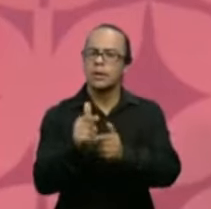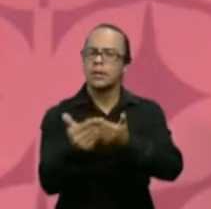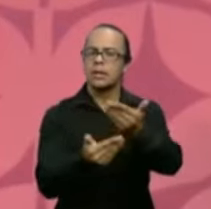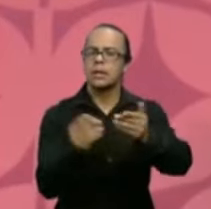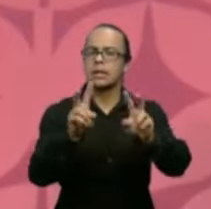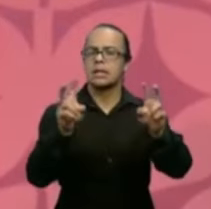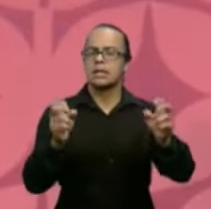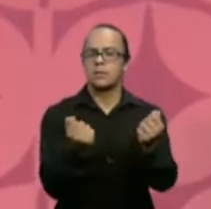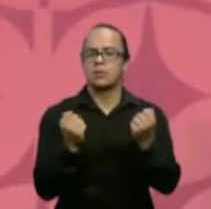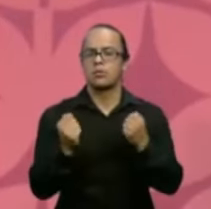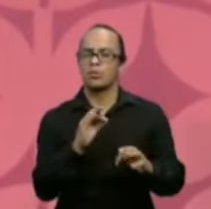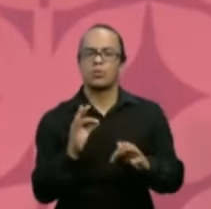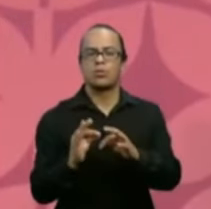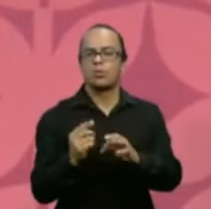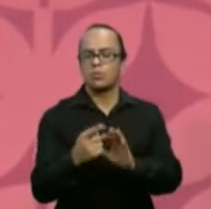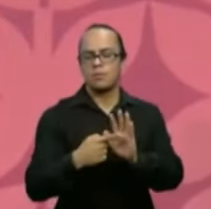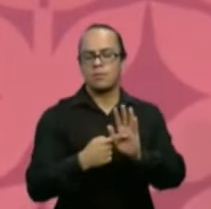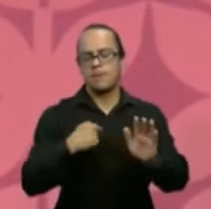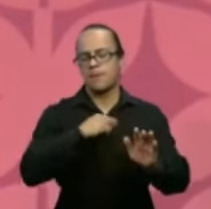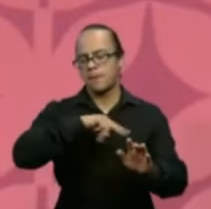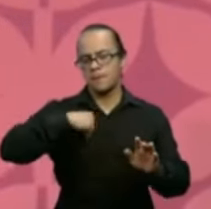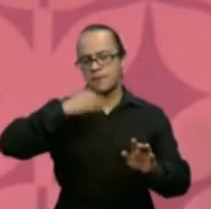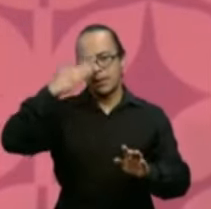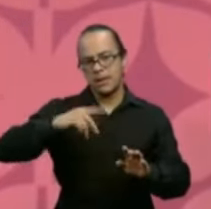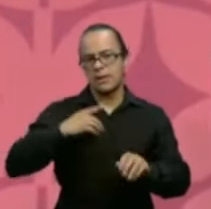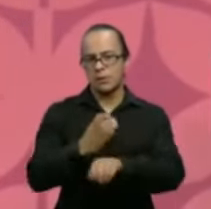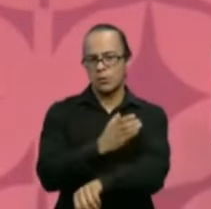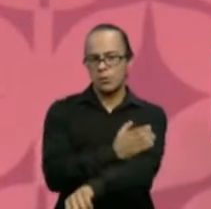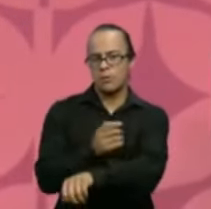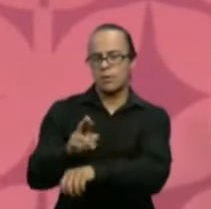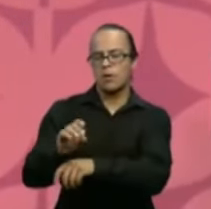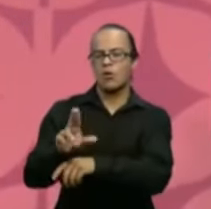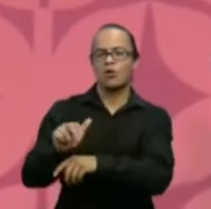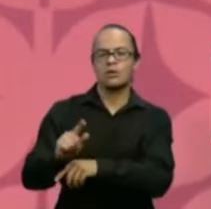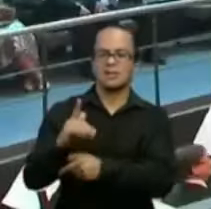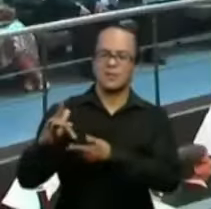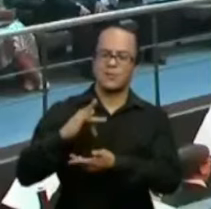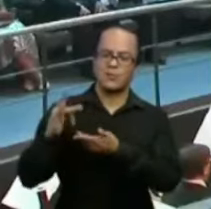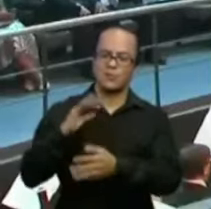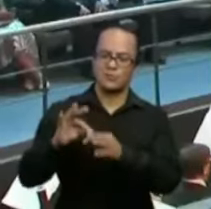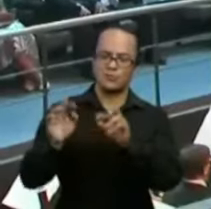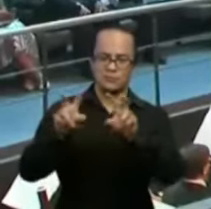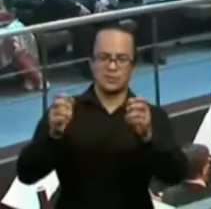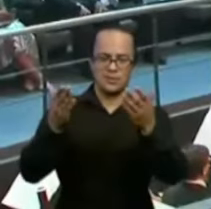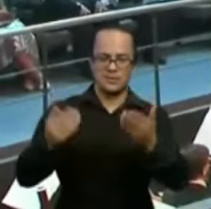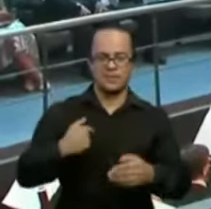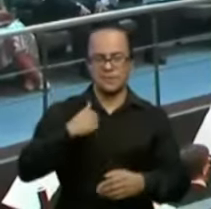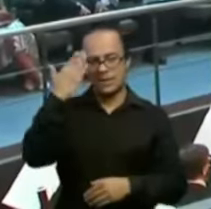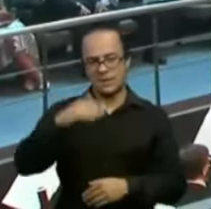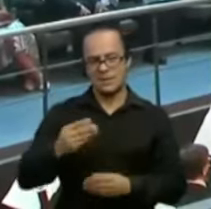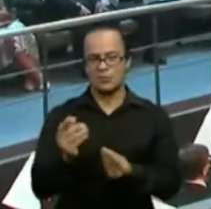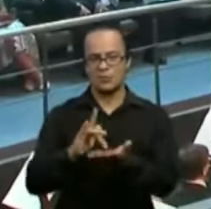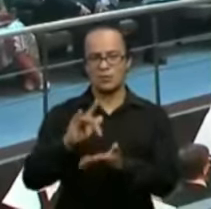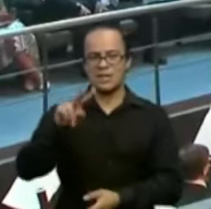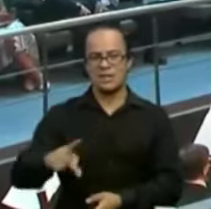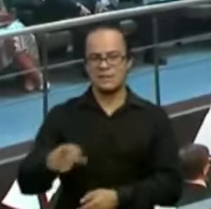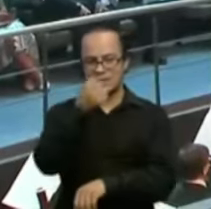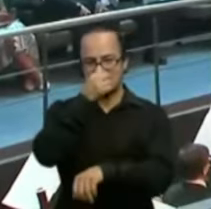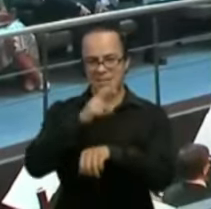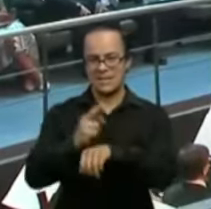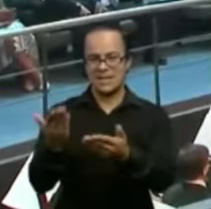tema de seguridad. Y yo sé que nuestra compañera Rosa Isela nos va a apoyar mucho en este trabajo. Muchas gracias,